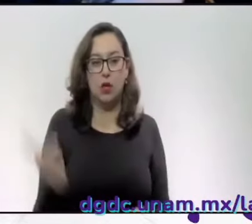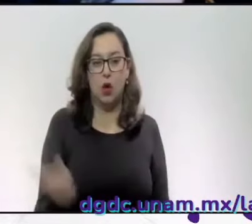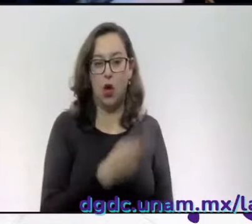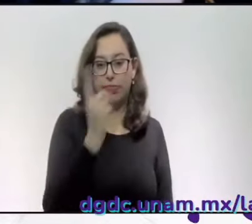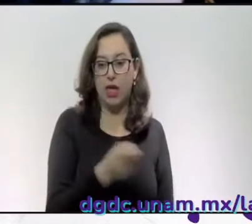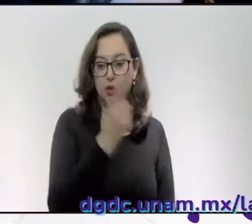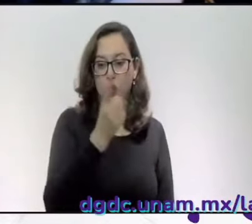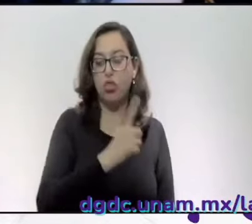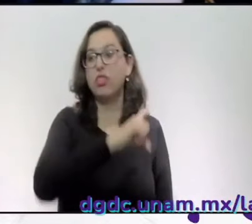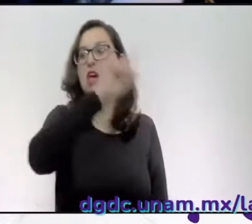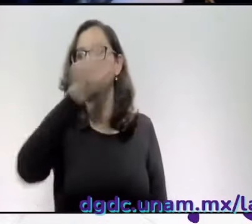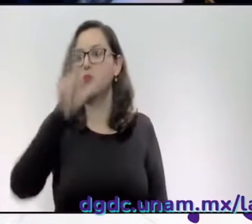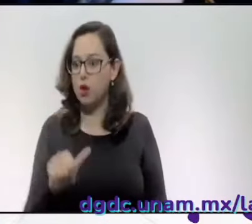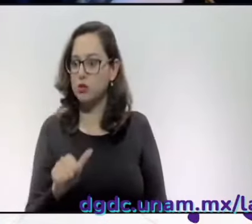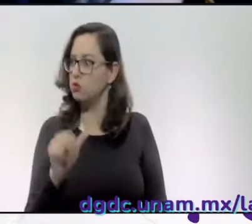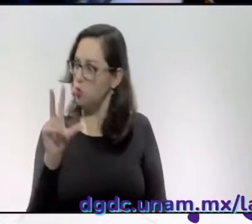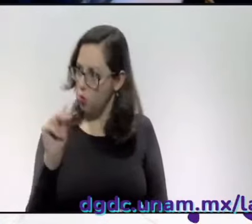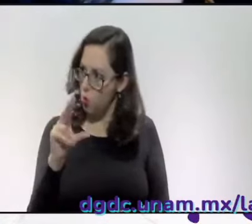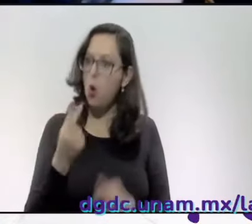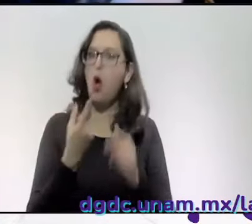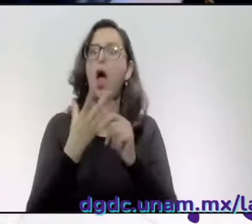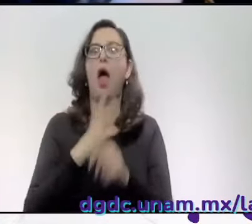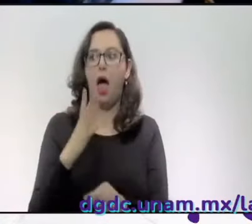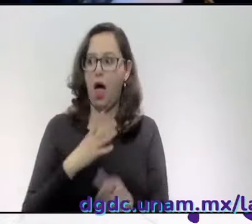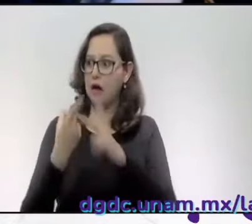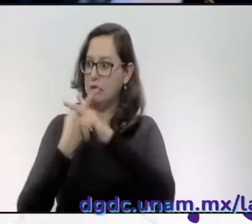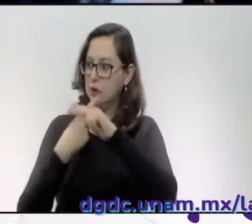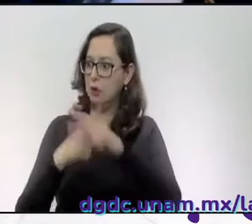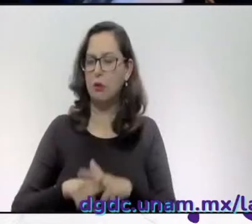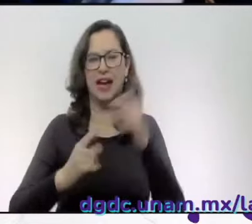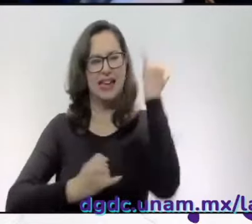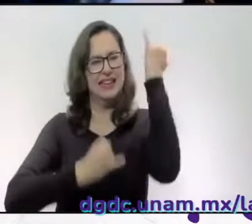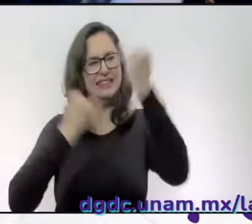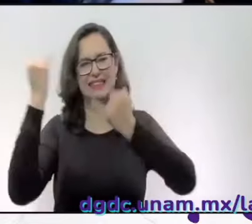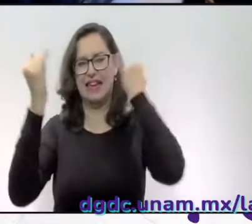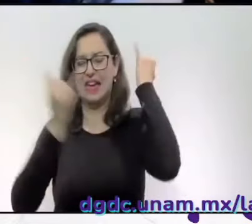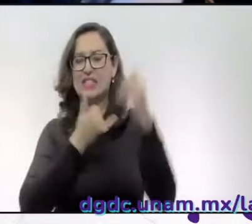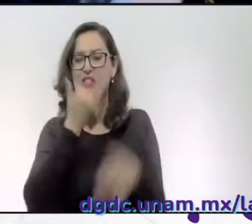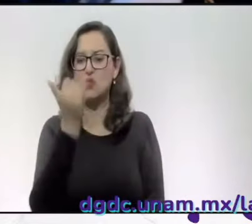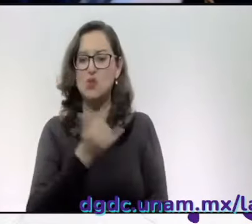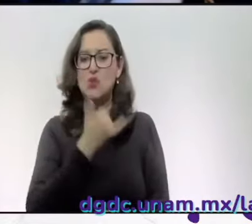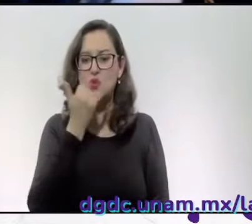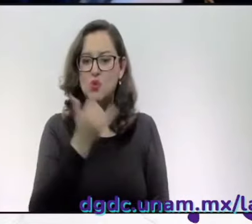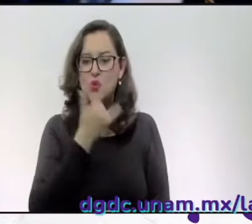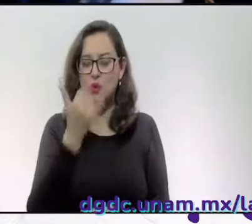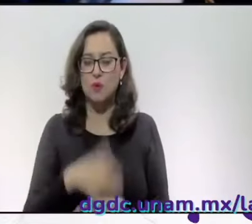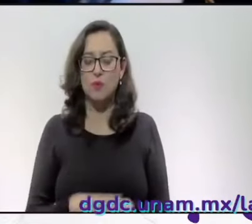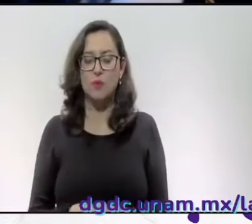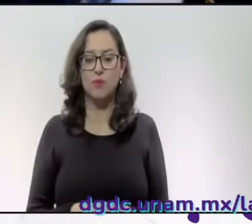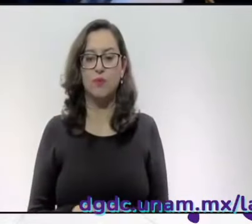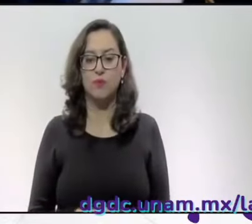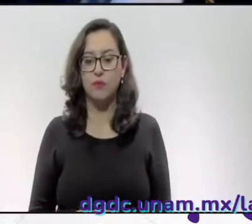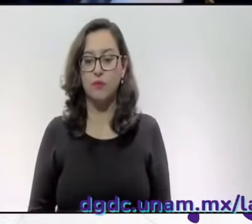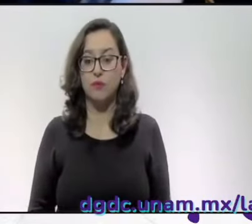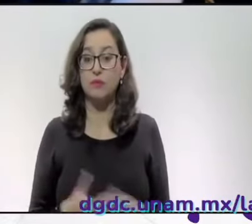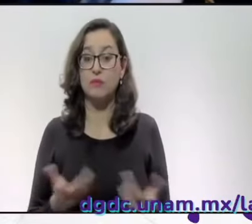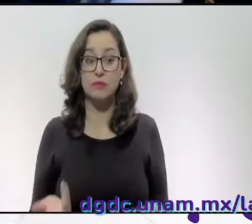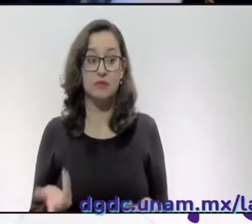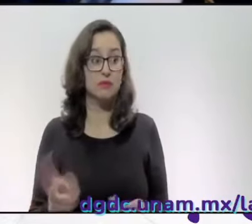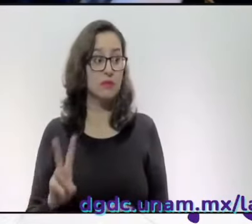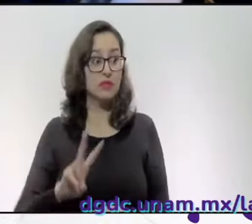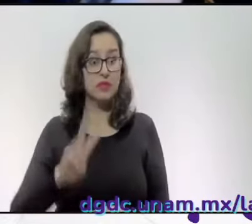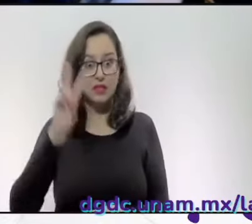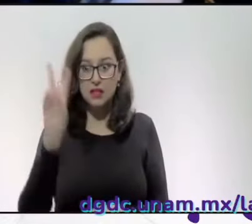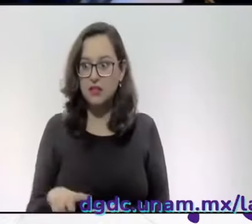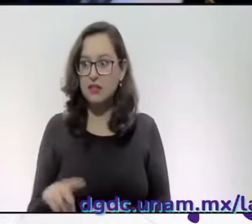principio. Se tuvo que vencer contra tantos prejuicios, ¿no? No recuerdo quién fue el físico que decía que realmente no convences a